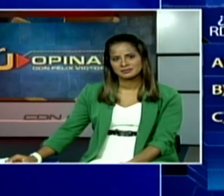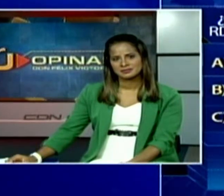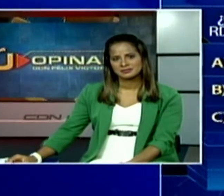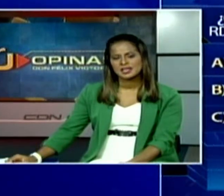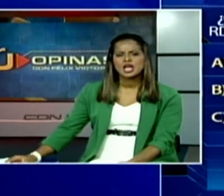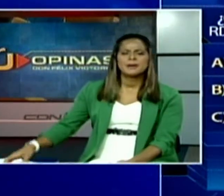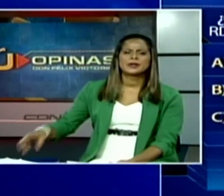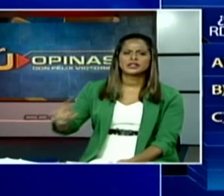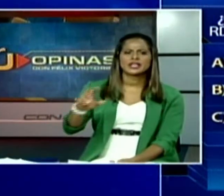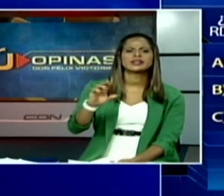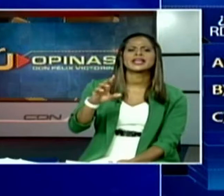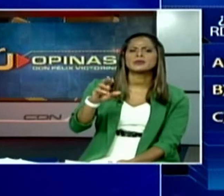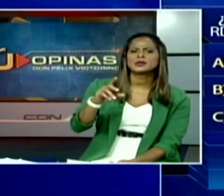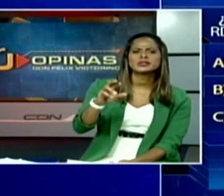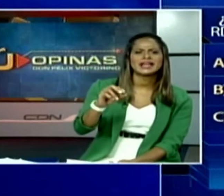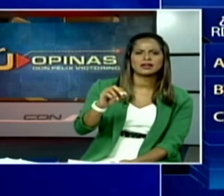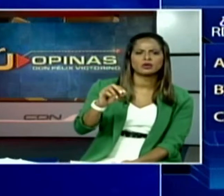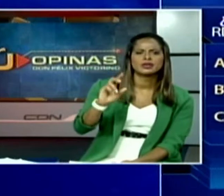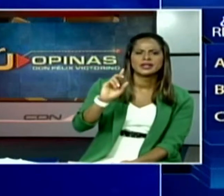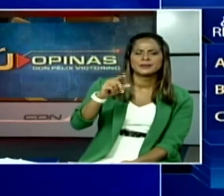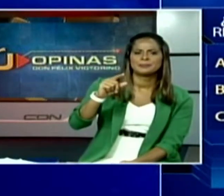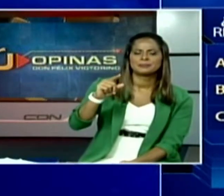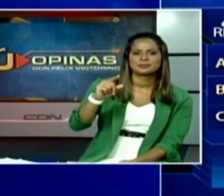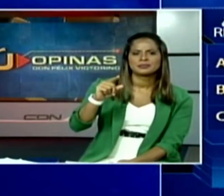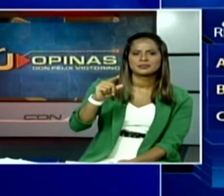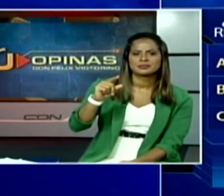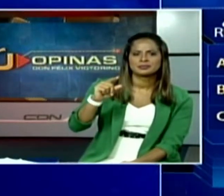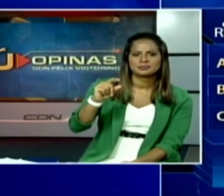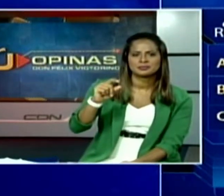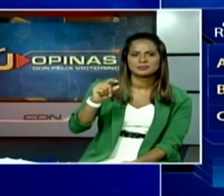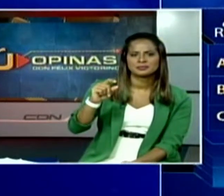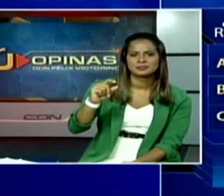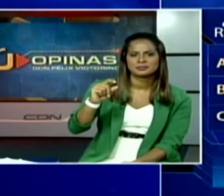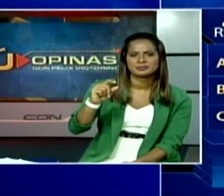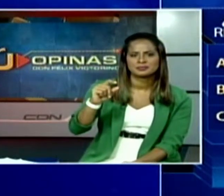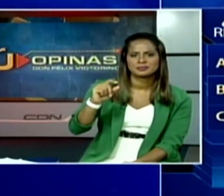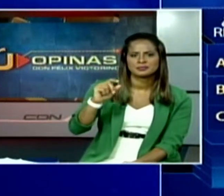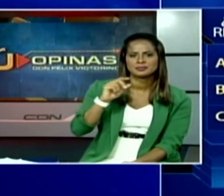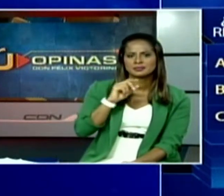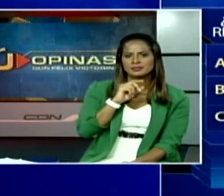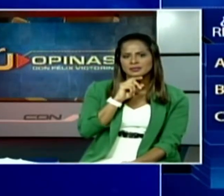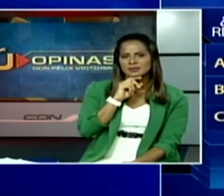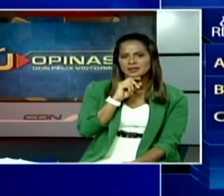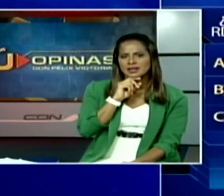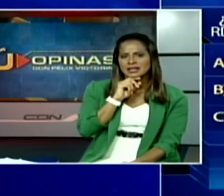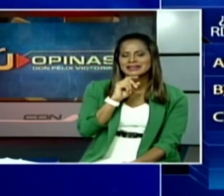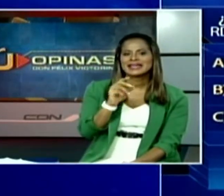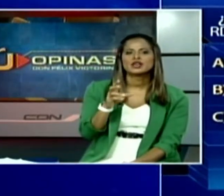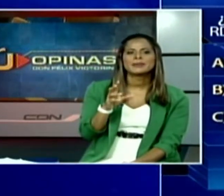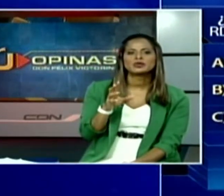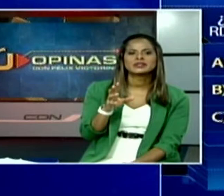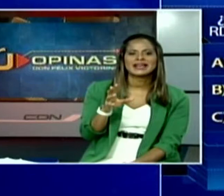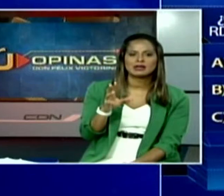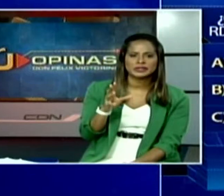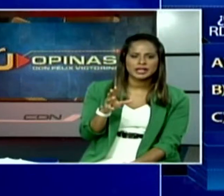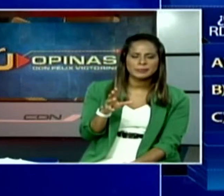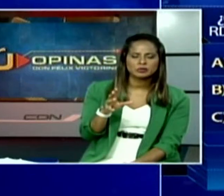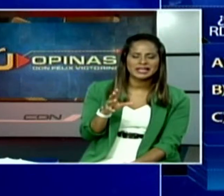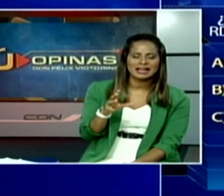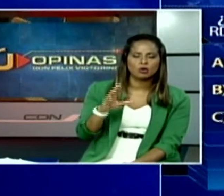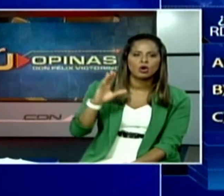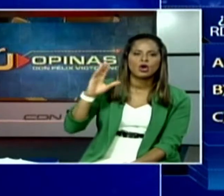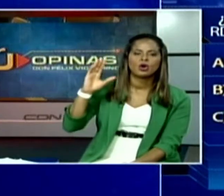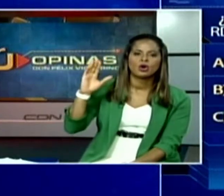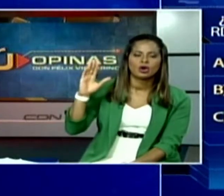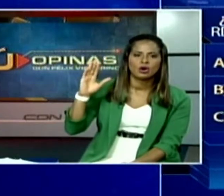de noche. No, yo no estoy de acuerdo. No estoy de acuerdo que pongan un toque de queda más. Porque ya está bueno. Te quiero preguntar algo, te quiero